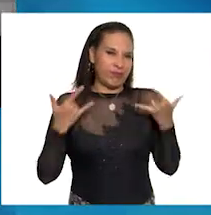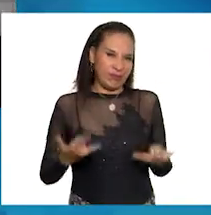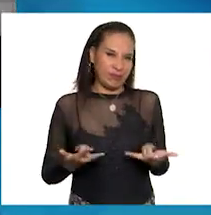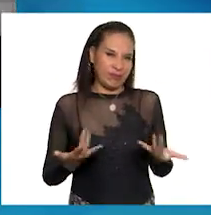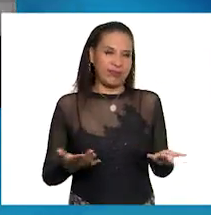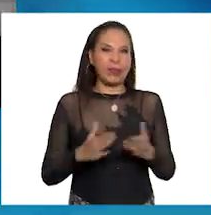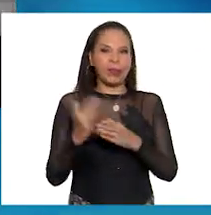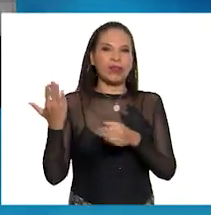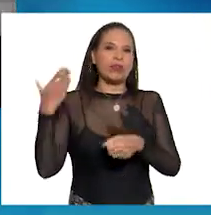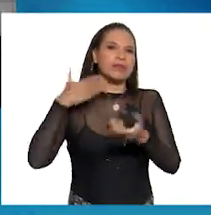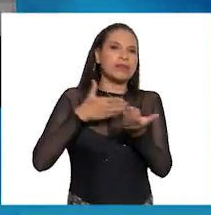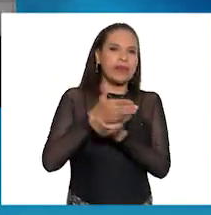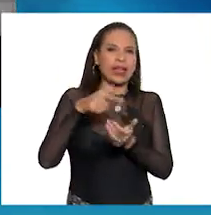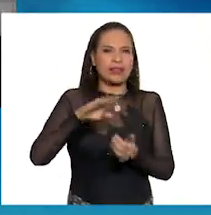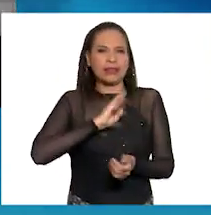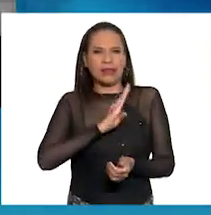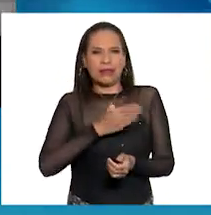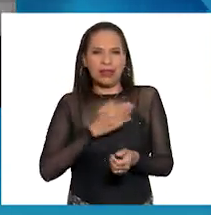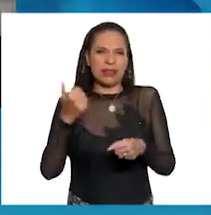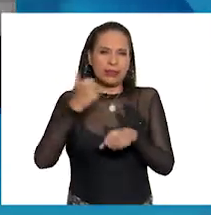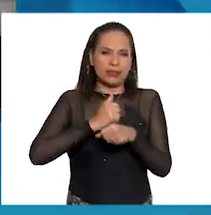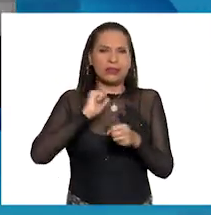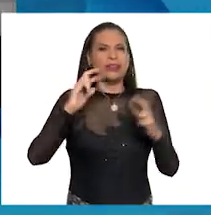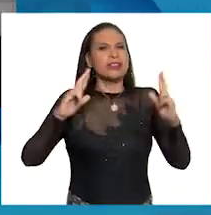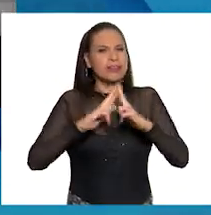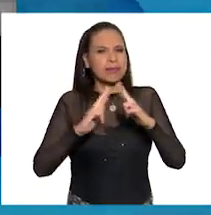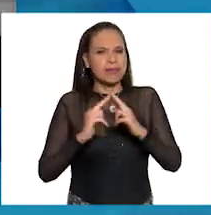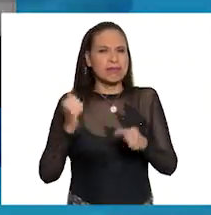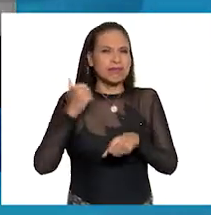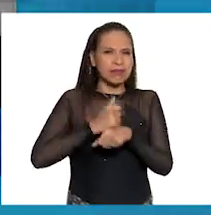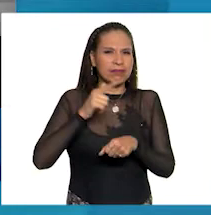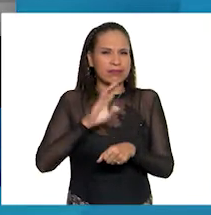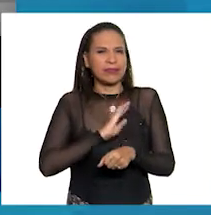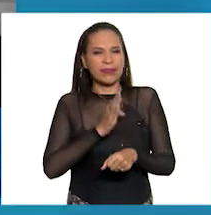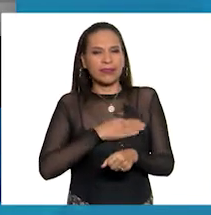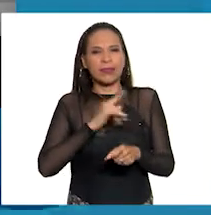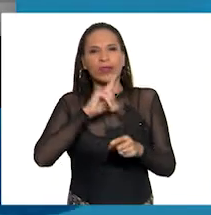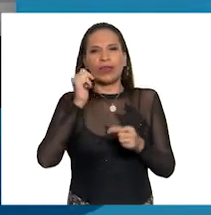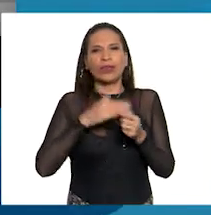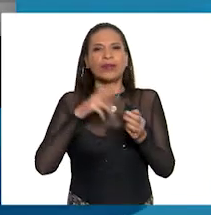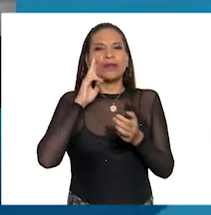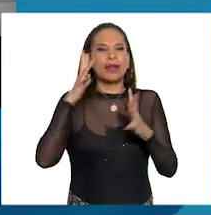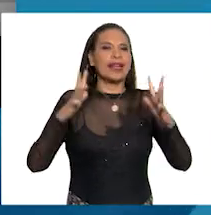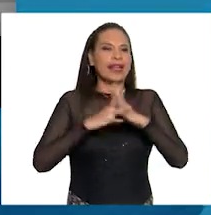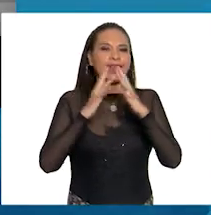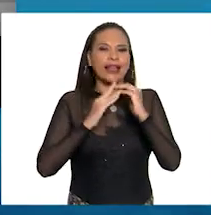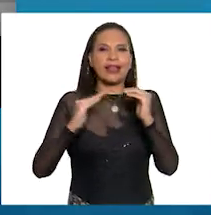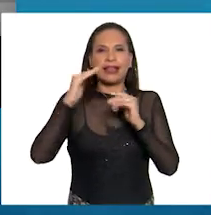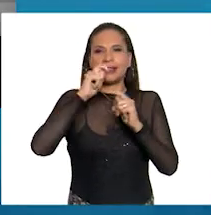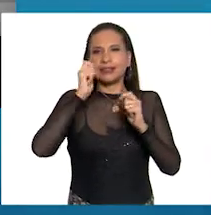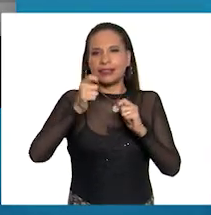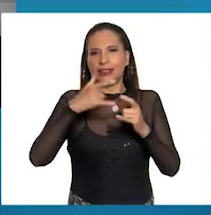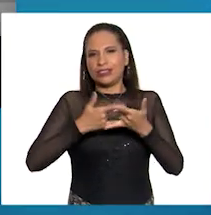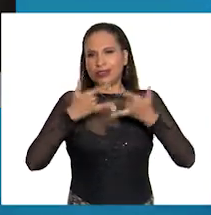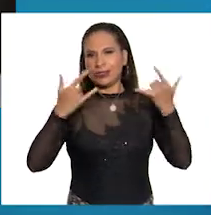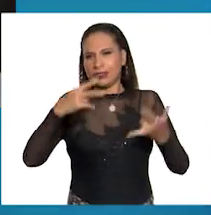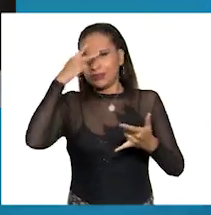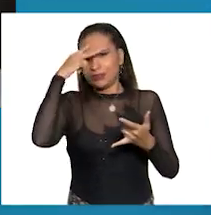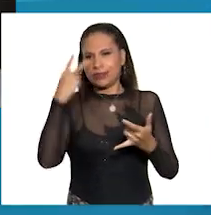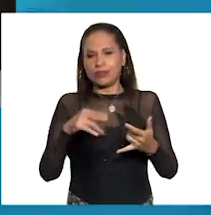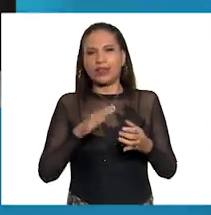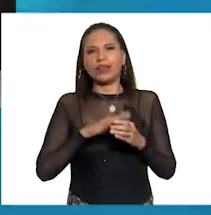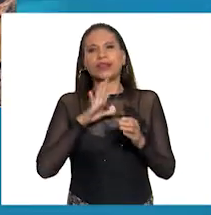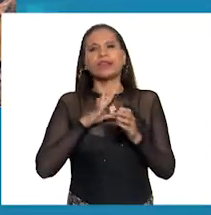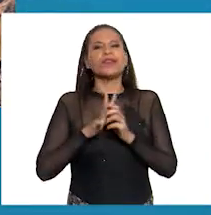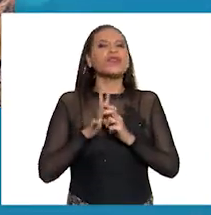La conquista, después la conquista espiritual, después diferentes héroes, hasta arriba las guerras significativas de la historia de México. En el muro